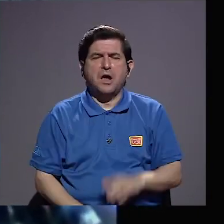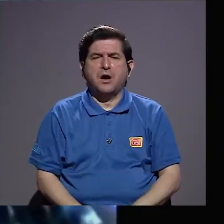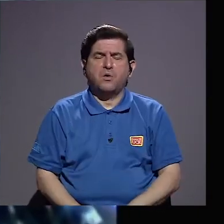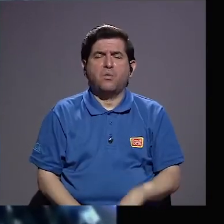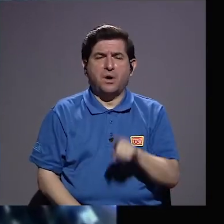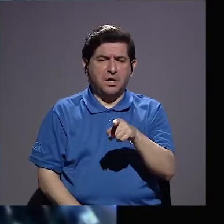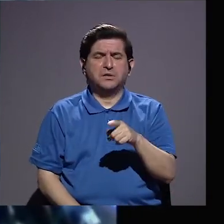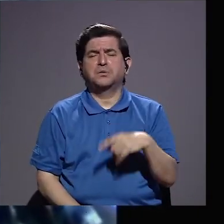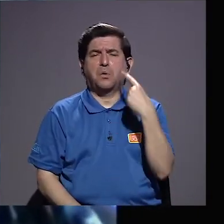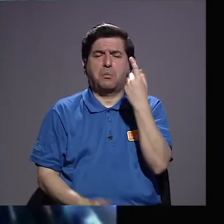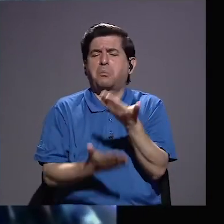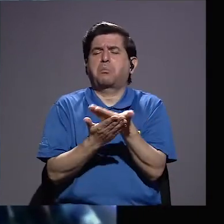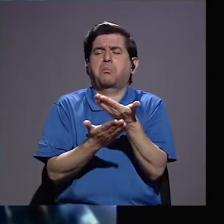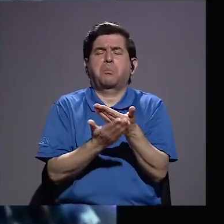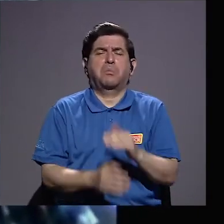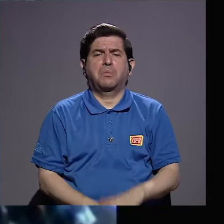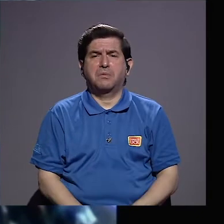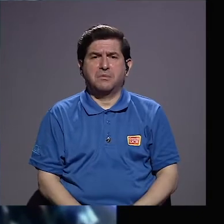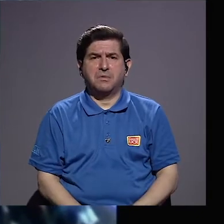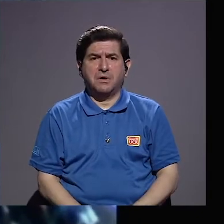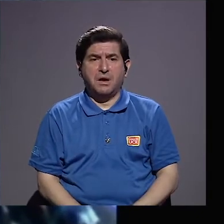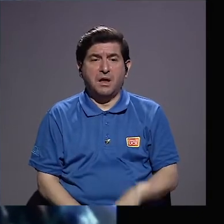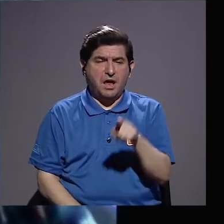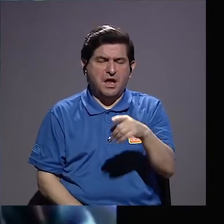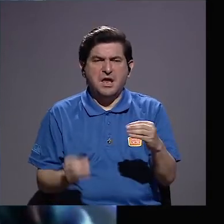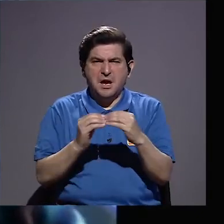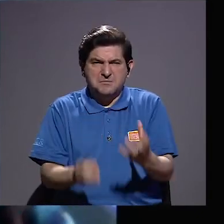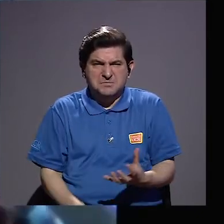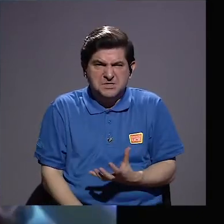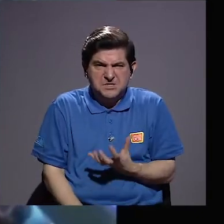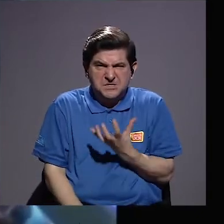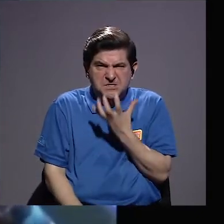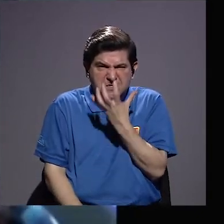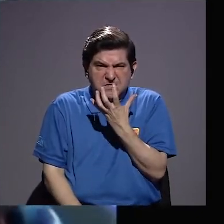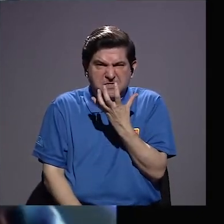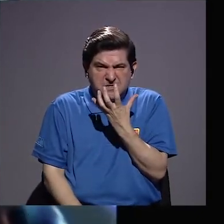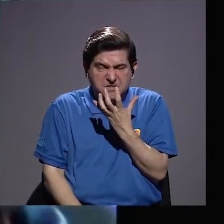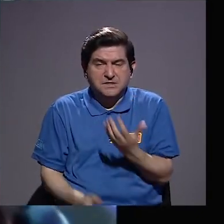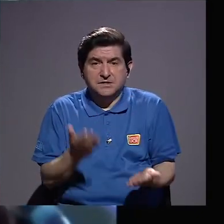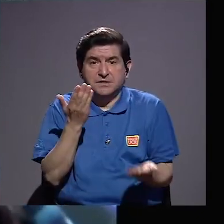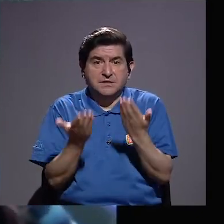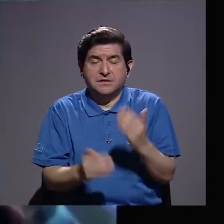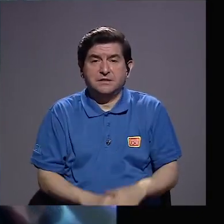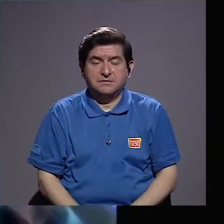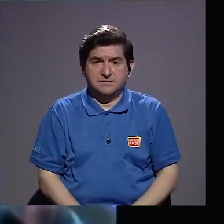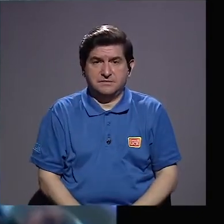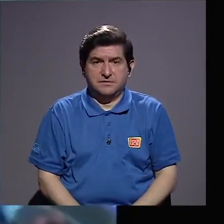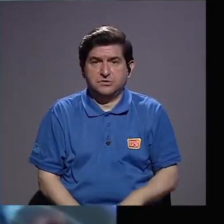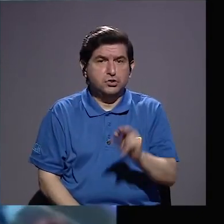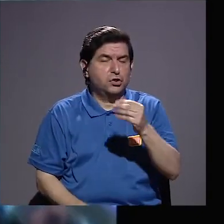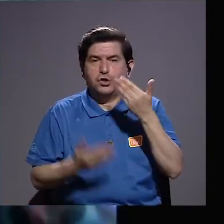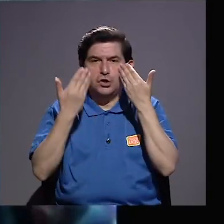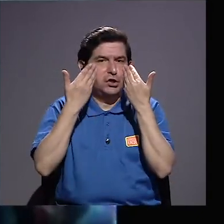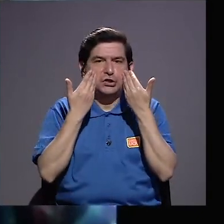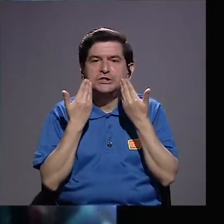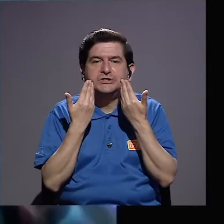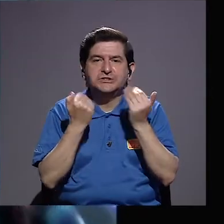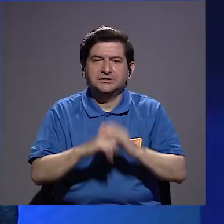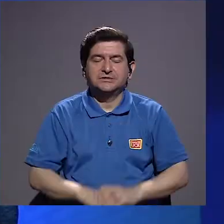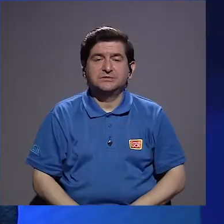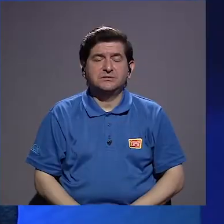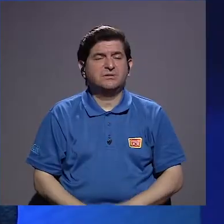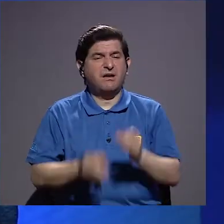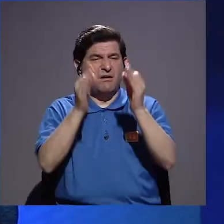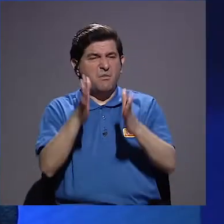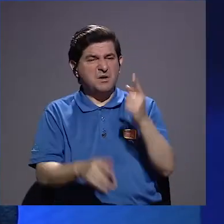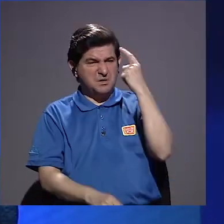dio el testimonio, no, nada más estaba más brava que enojada, que triste.